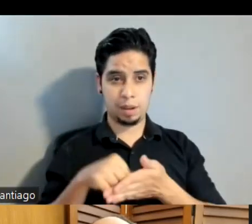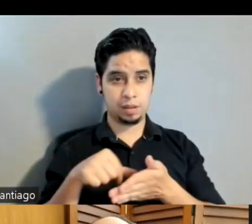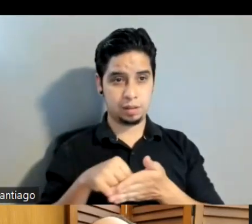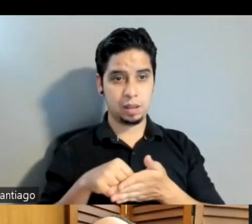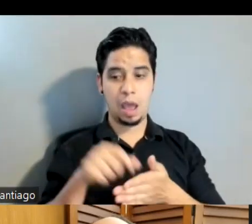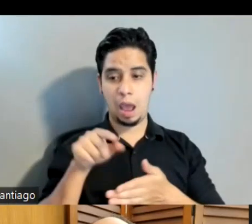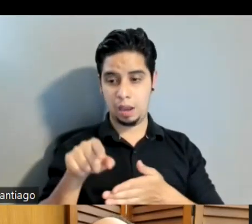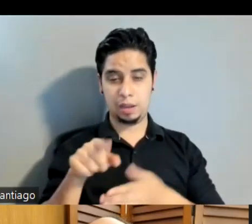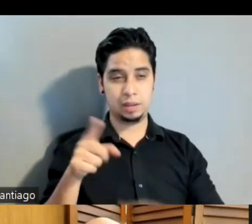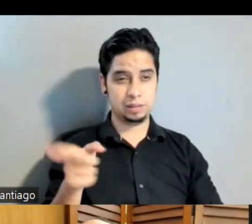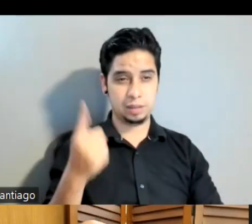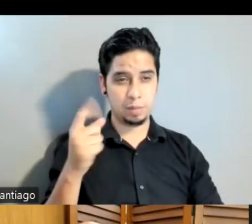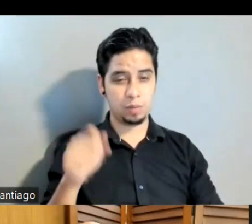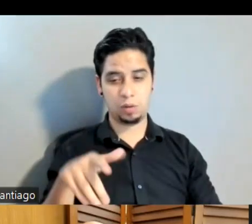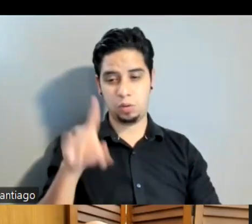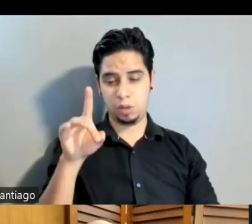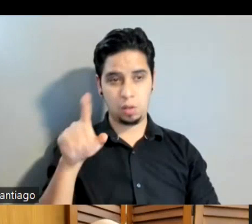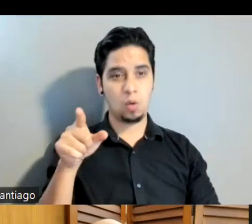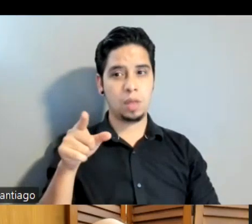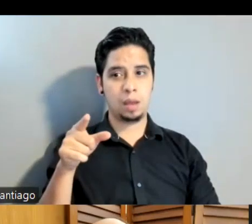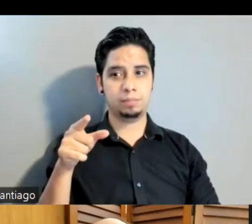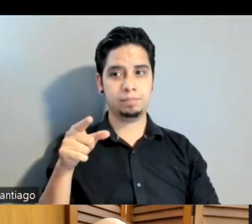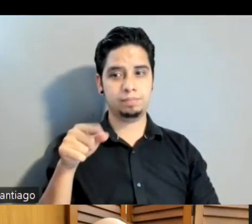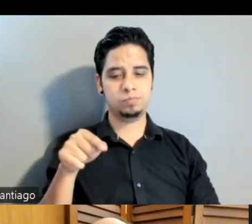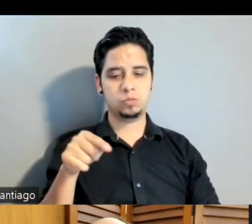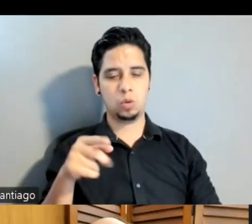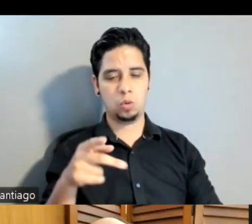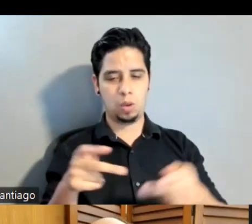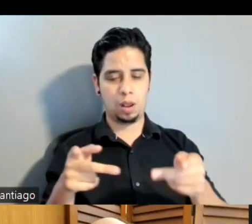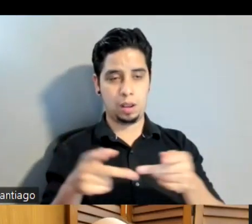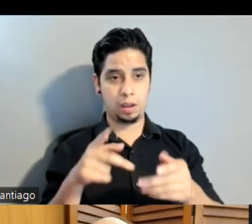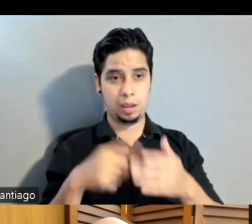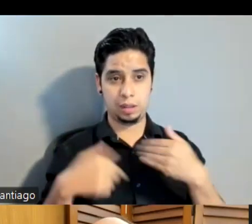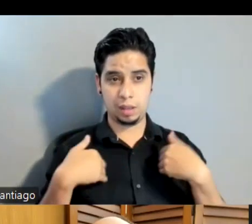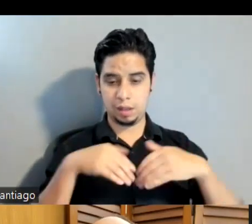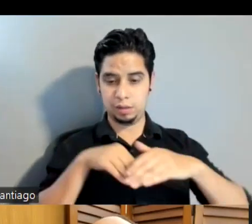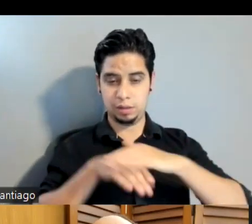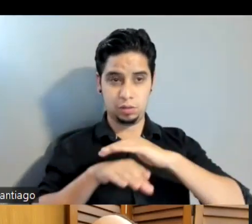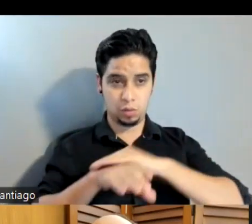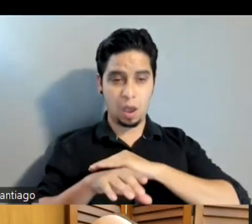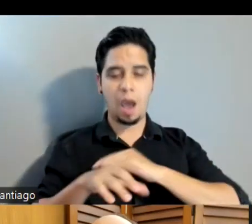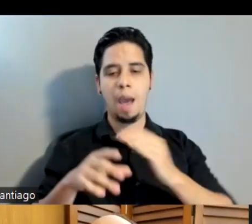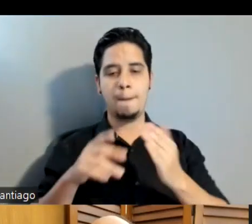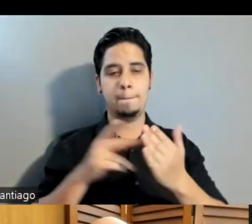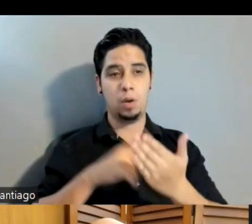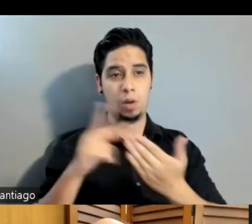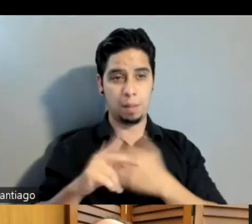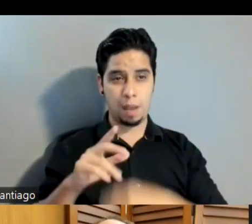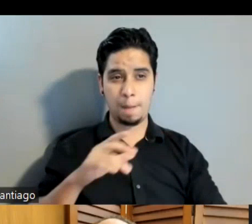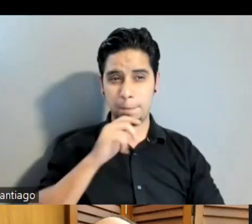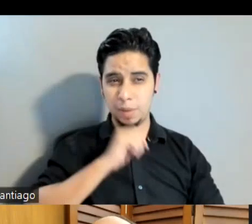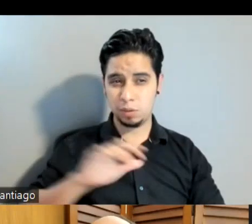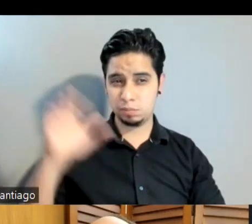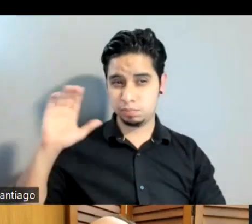donde siempre va a encontrar una pestañita que tiene acceso a los episodios pasados de Artefusión durante estos